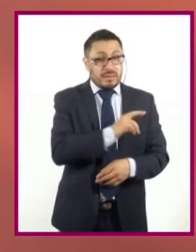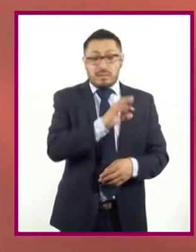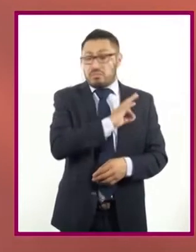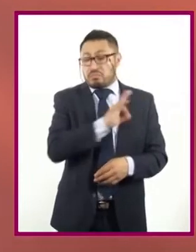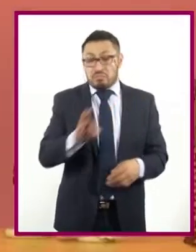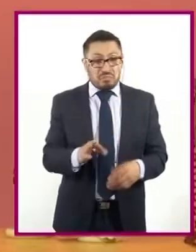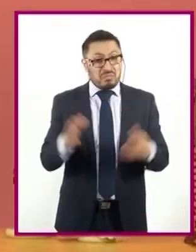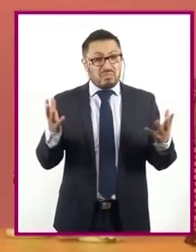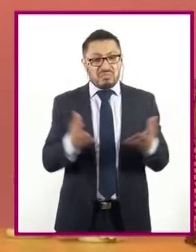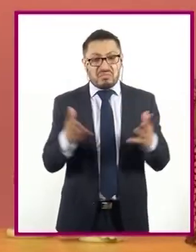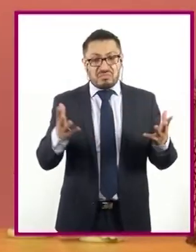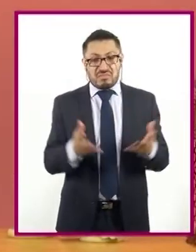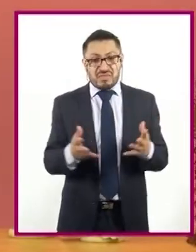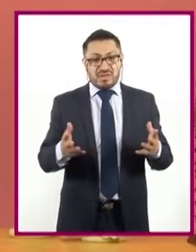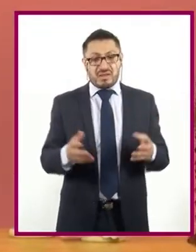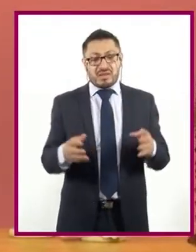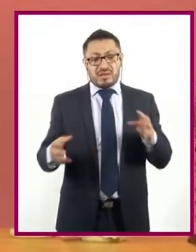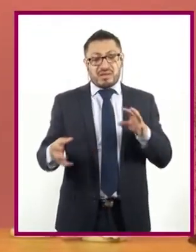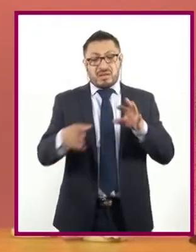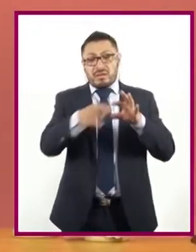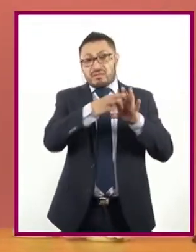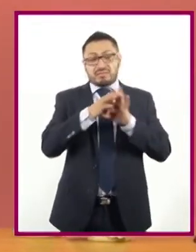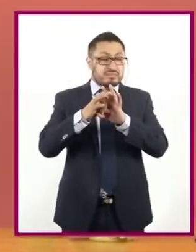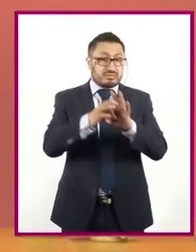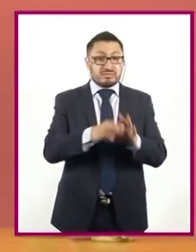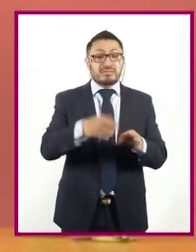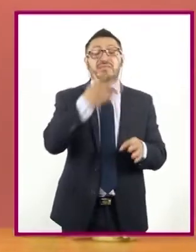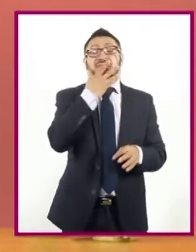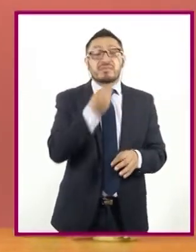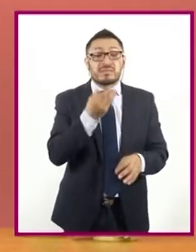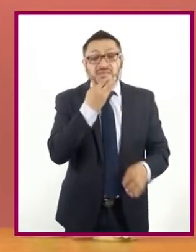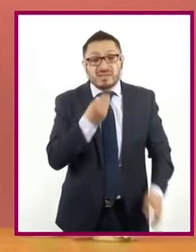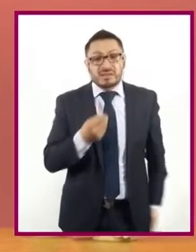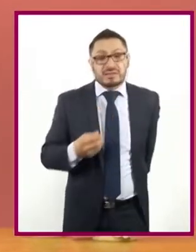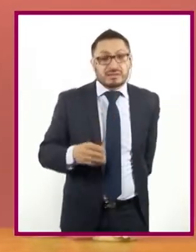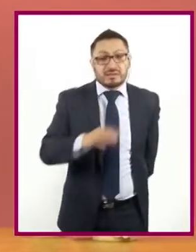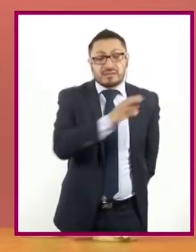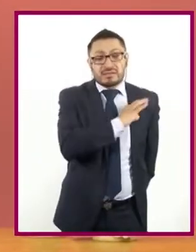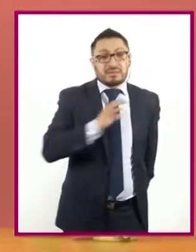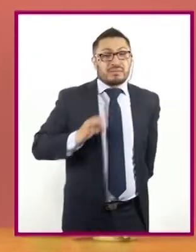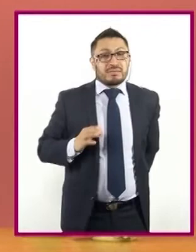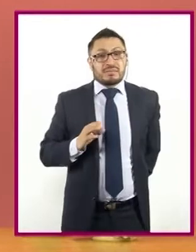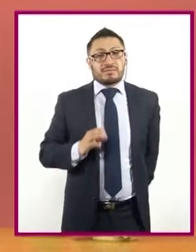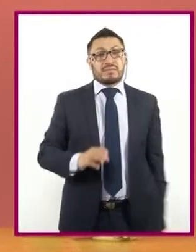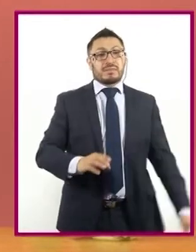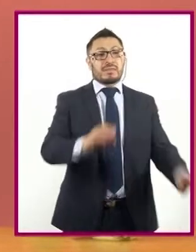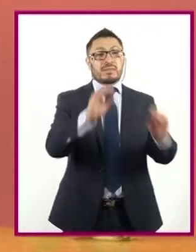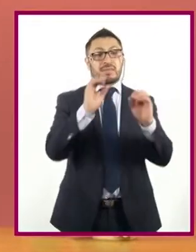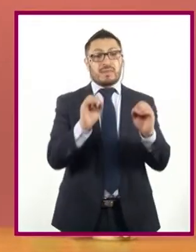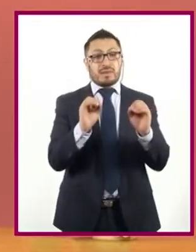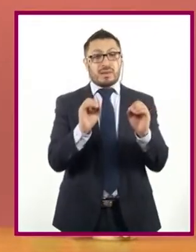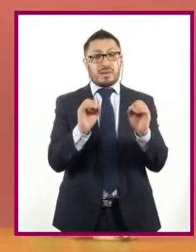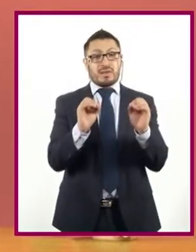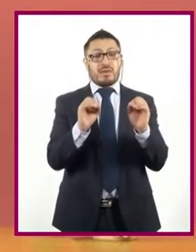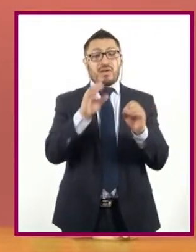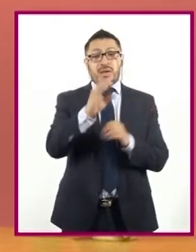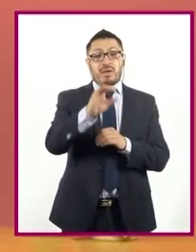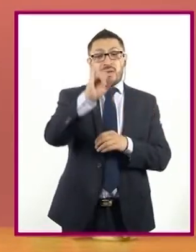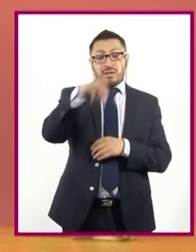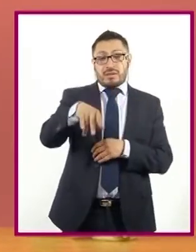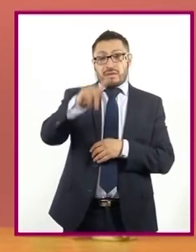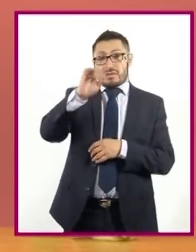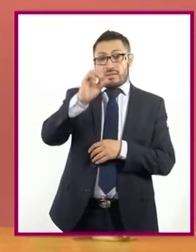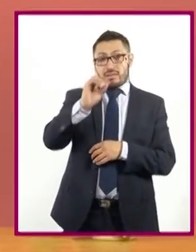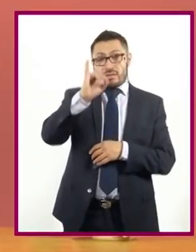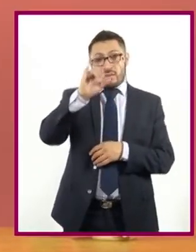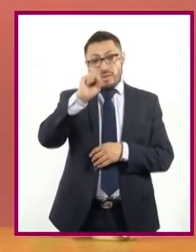llevar a cabo prácticas vinculadas con el budismo, cristianismo o sintoísmo. Y